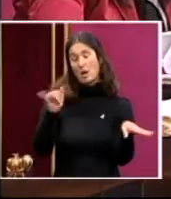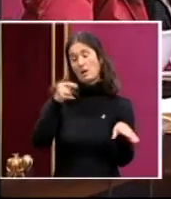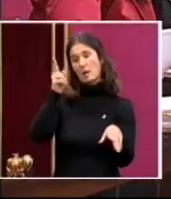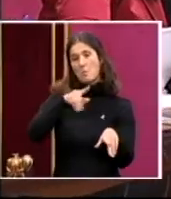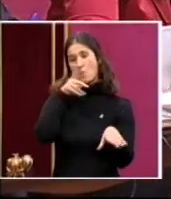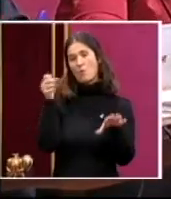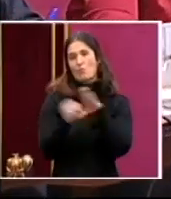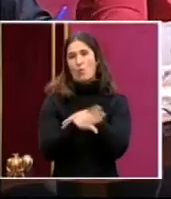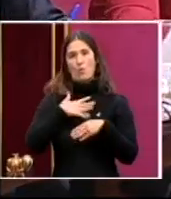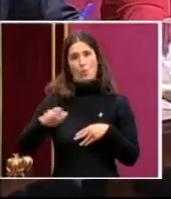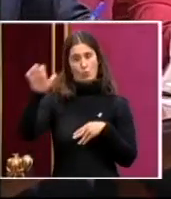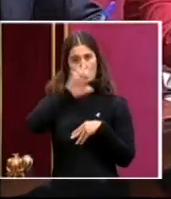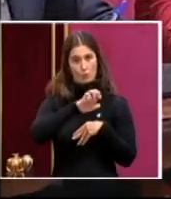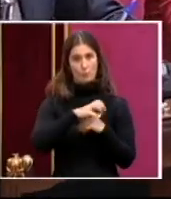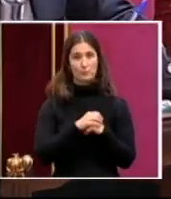Fondo Social Europeo.